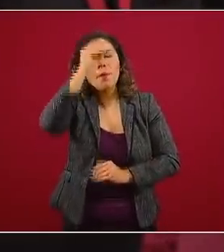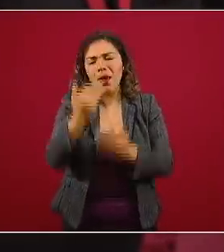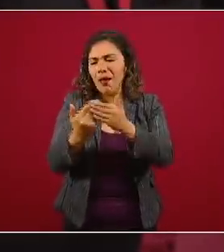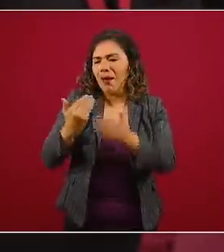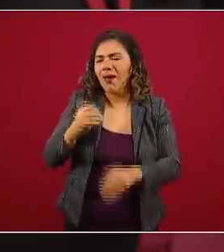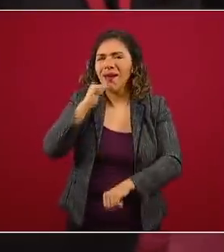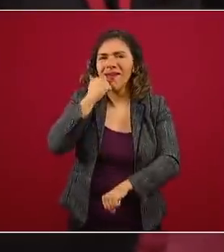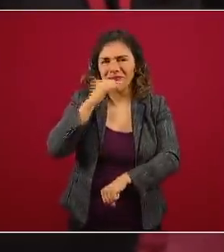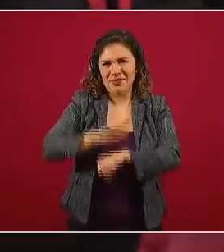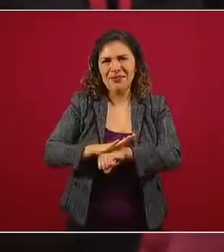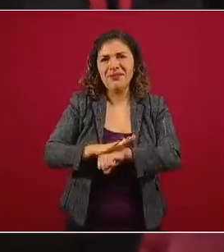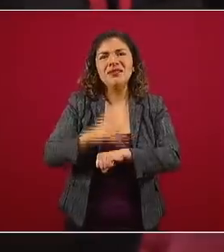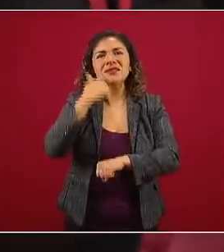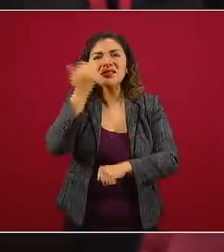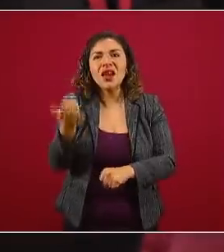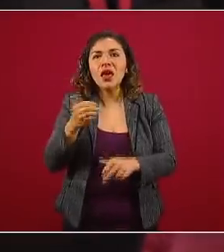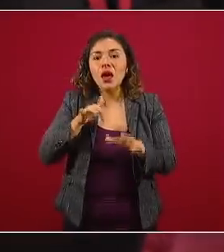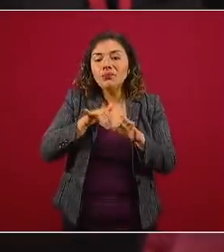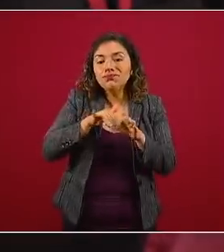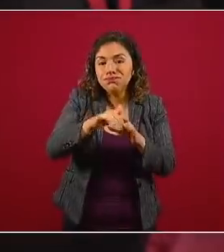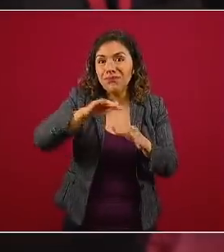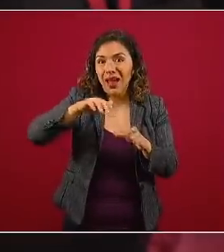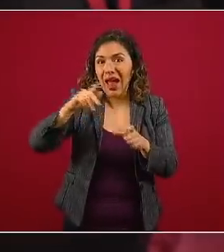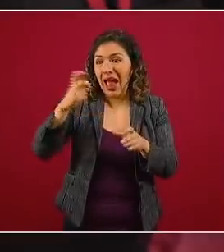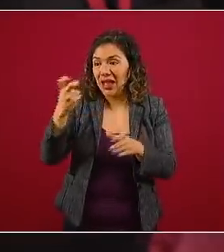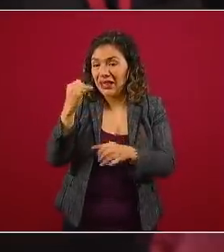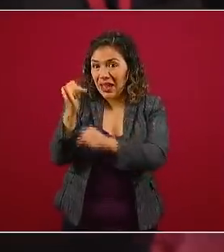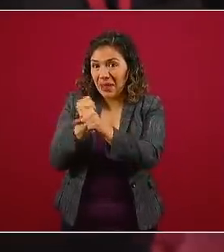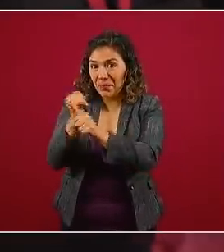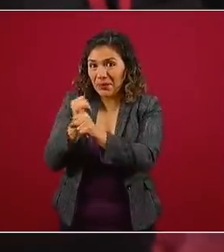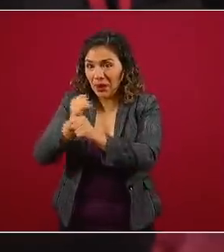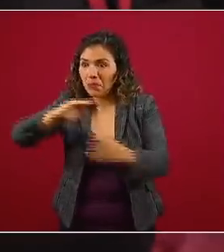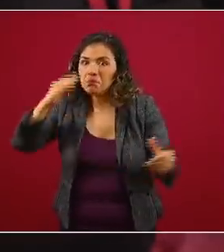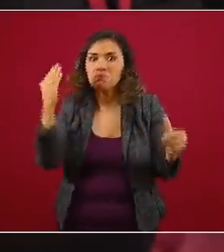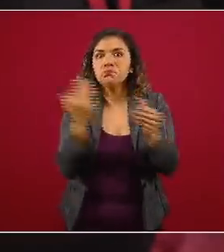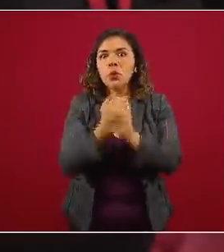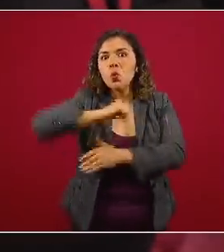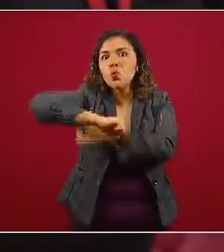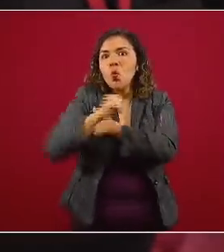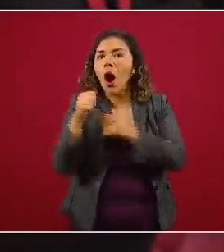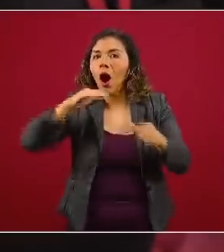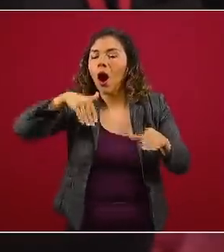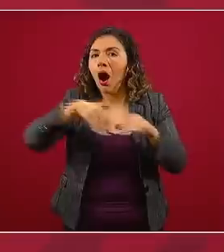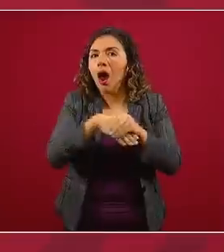intentó archivar la investigación en contra de la soya